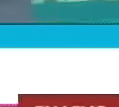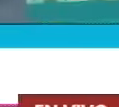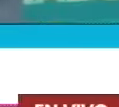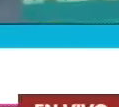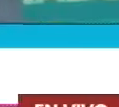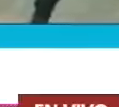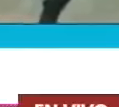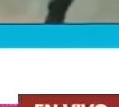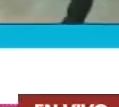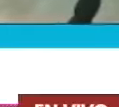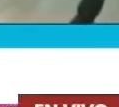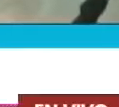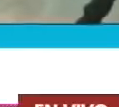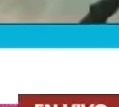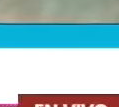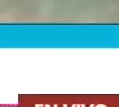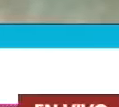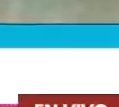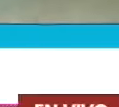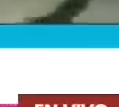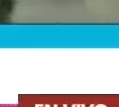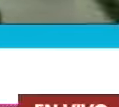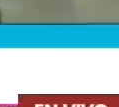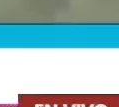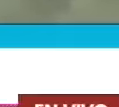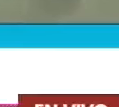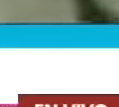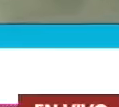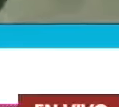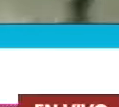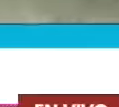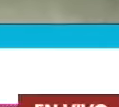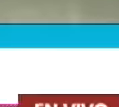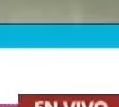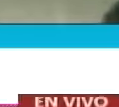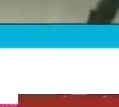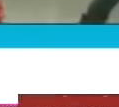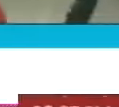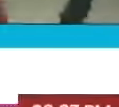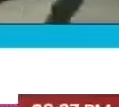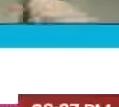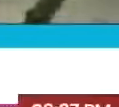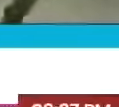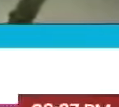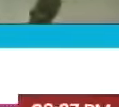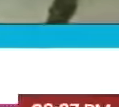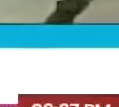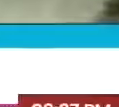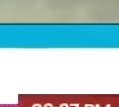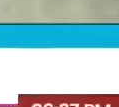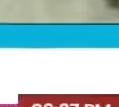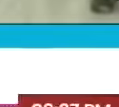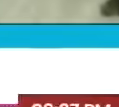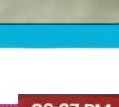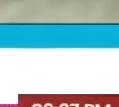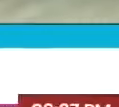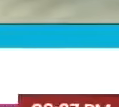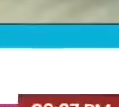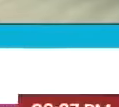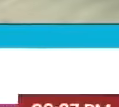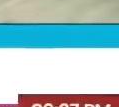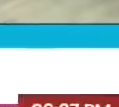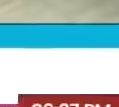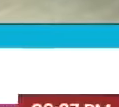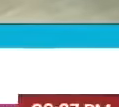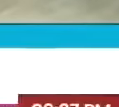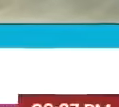siempre, somos decentes, hombres valientes. Levanta la cara, vamos pa'lante. Miramos al frente, el paso siguiente. La perla